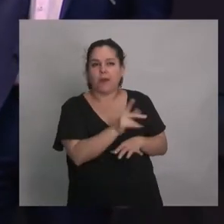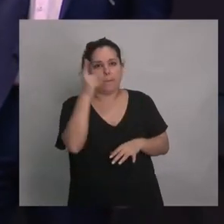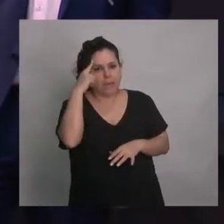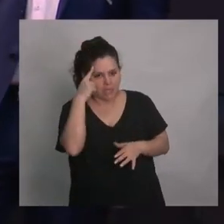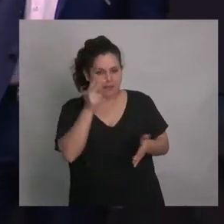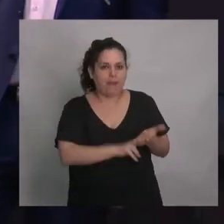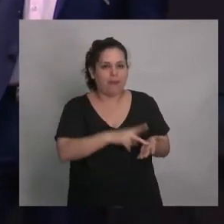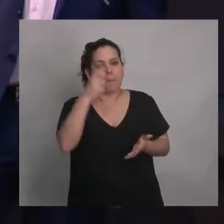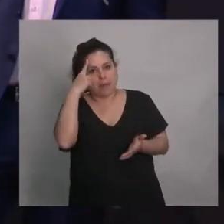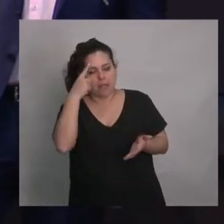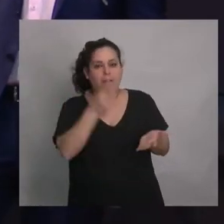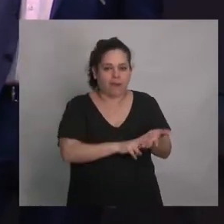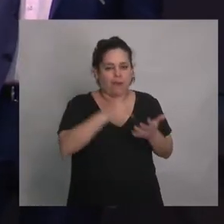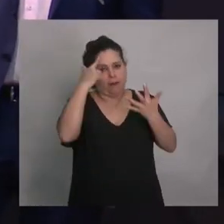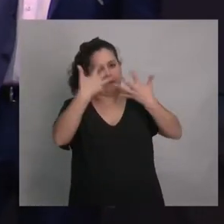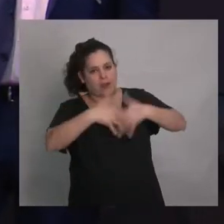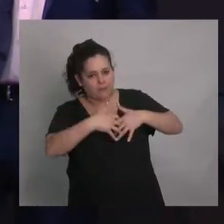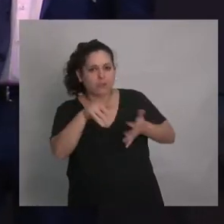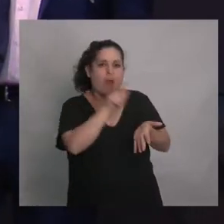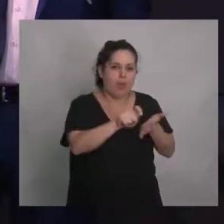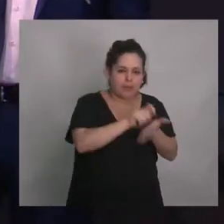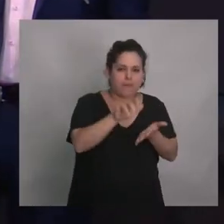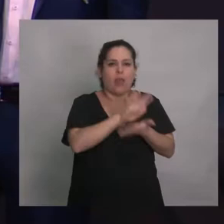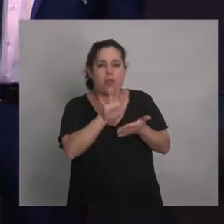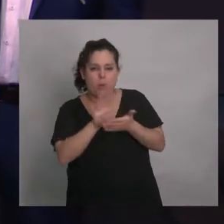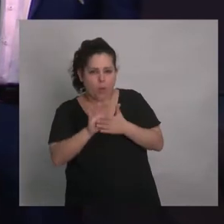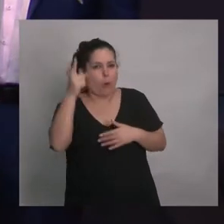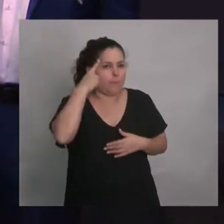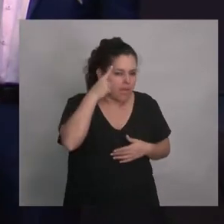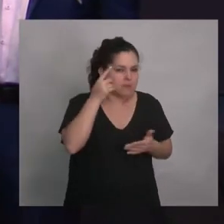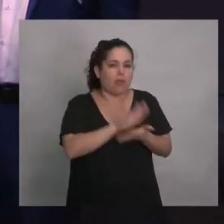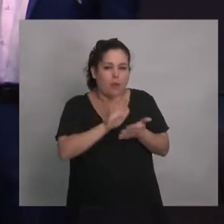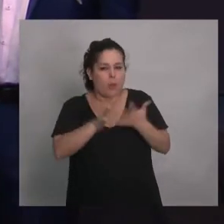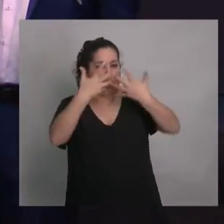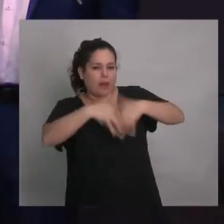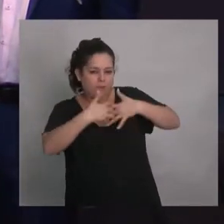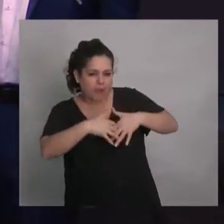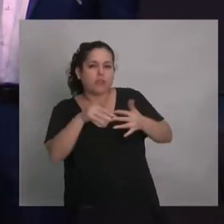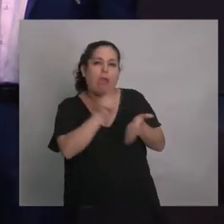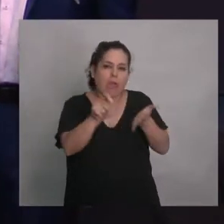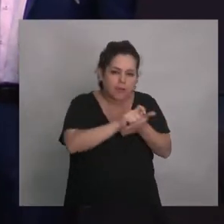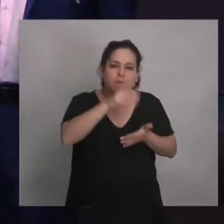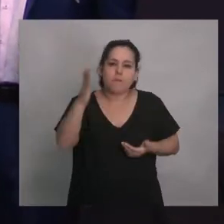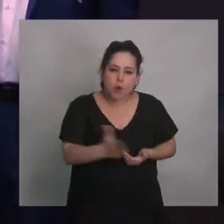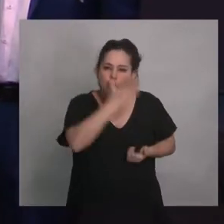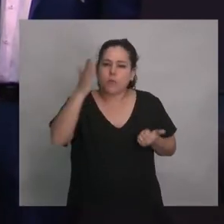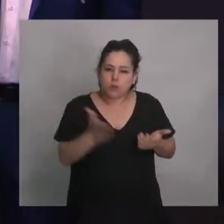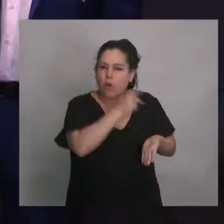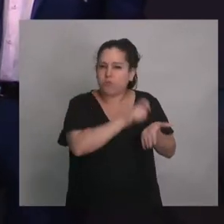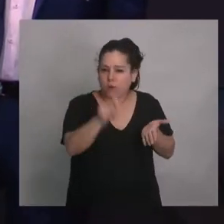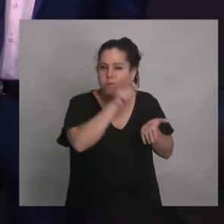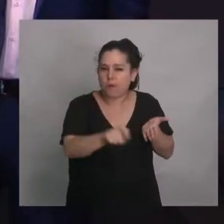pensar reflexionar escribir volver a pensar volver a reflexionar escribir producir producir producir